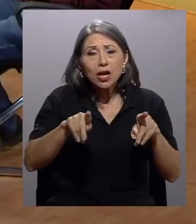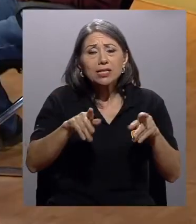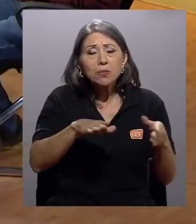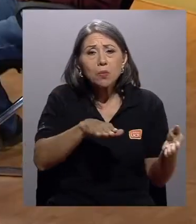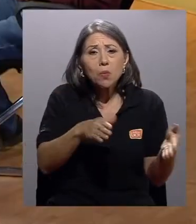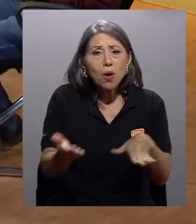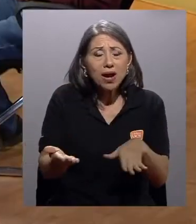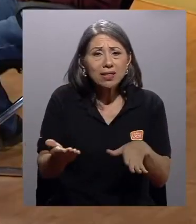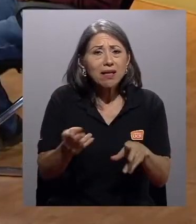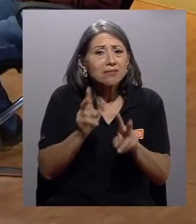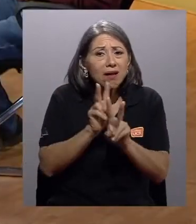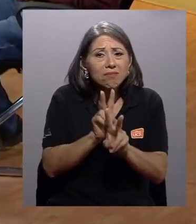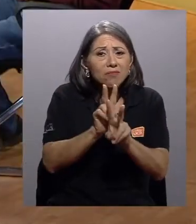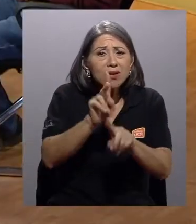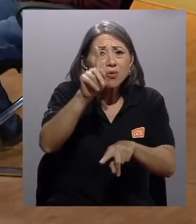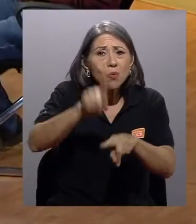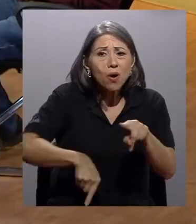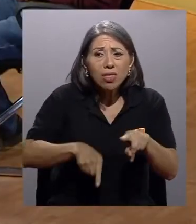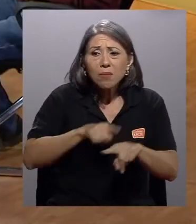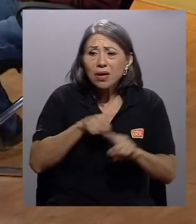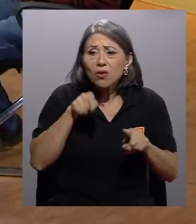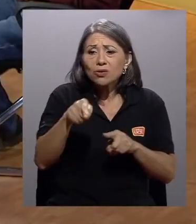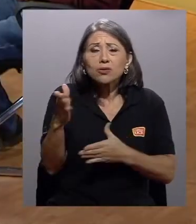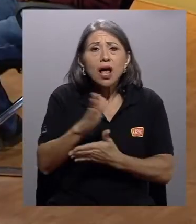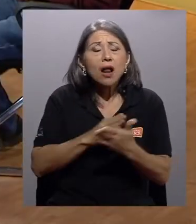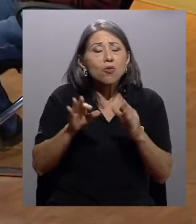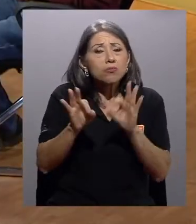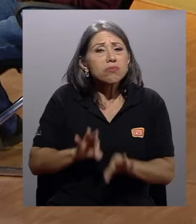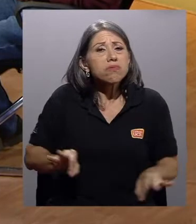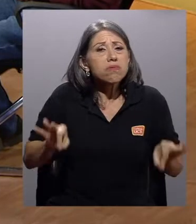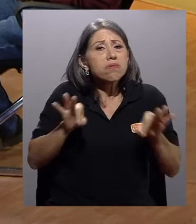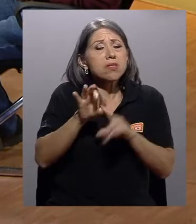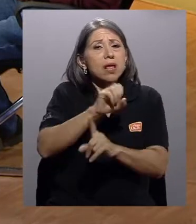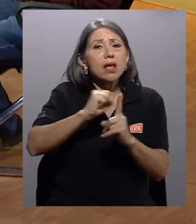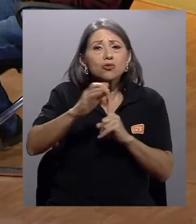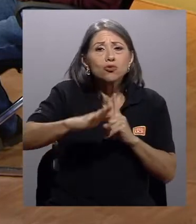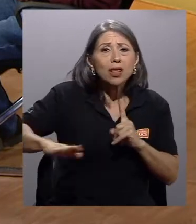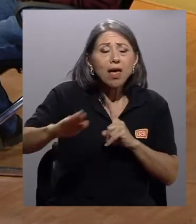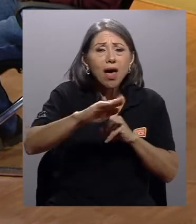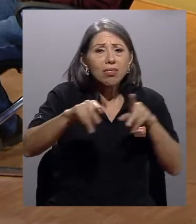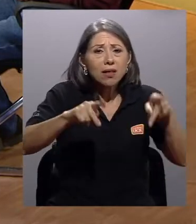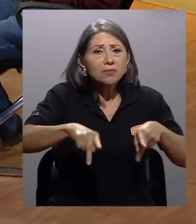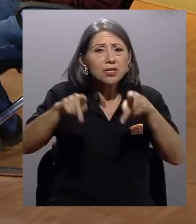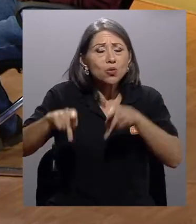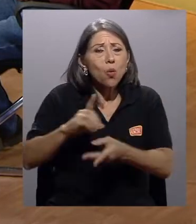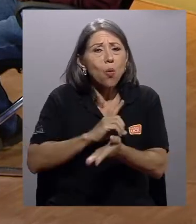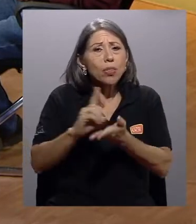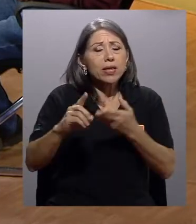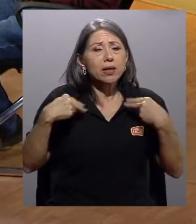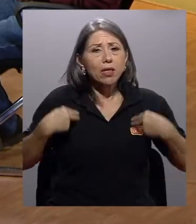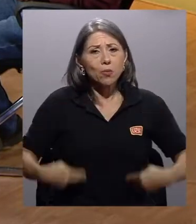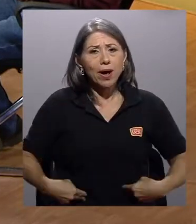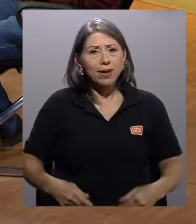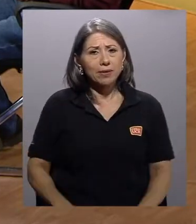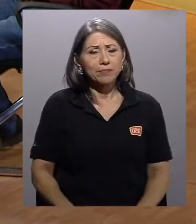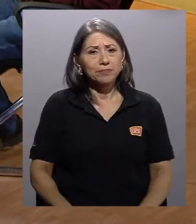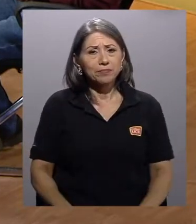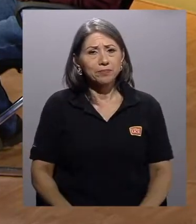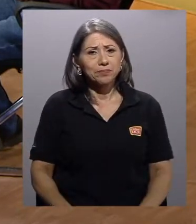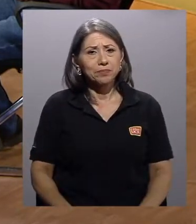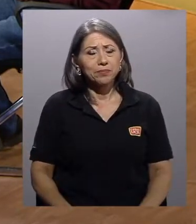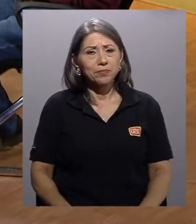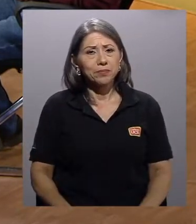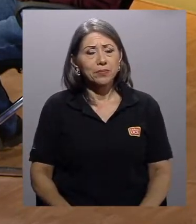que es un elemento complementario de la vida de las personas, de la sociedad, de la dignidad humana. Y me parece importante